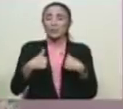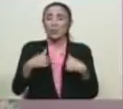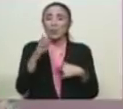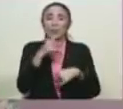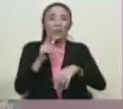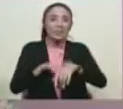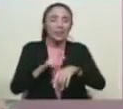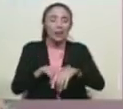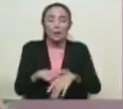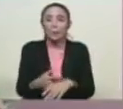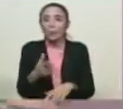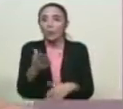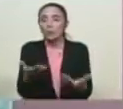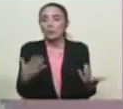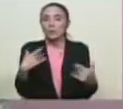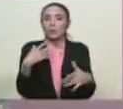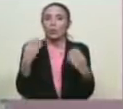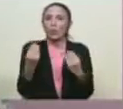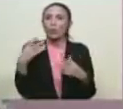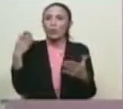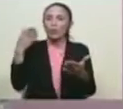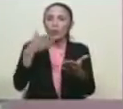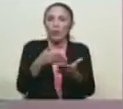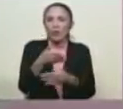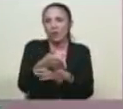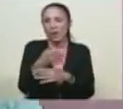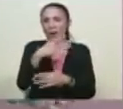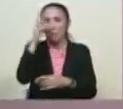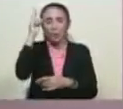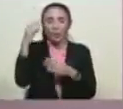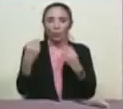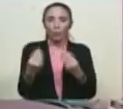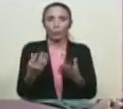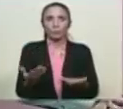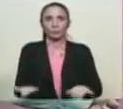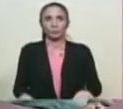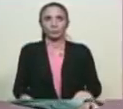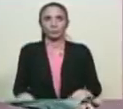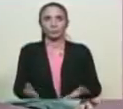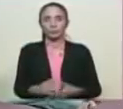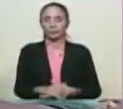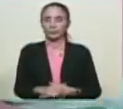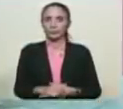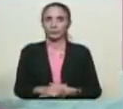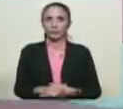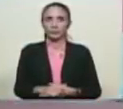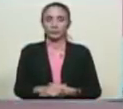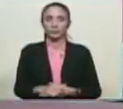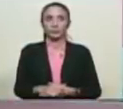atender asuntos globales del mundo. Quiere decir que Lima para él es el patio trasero.